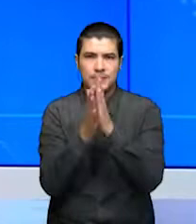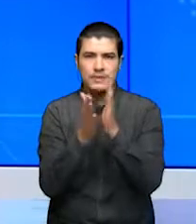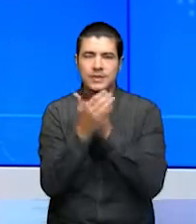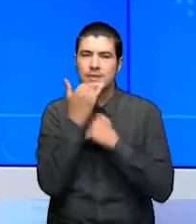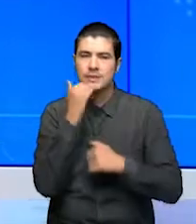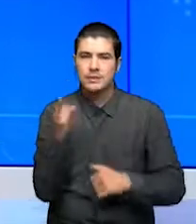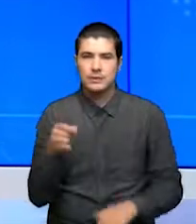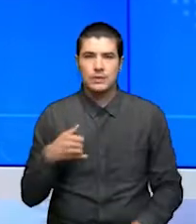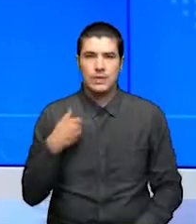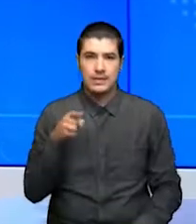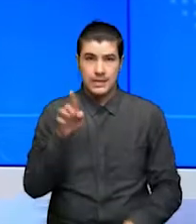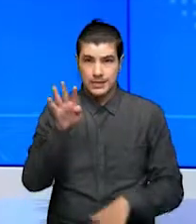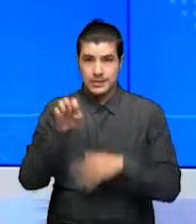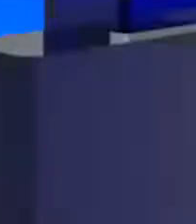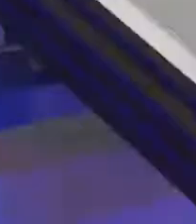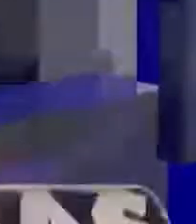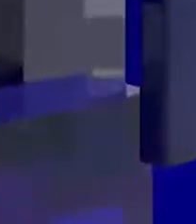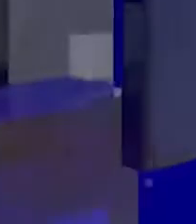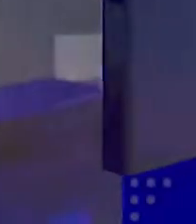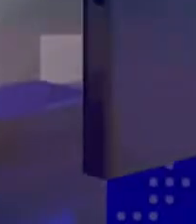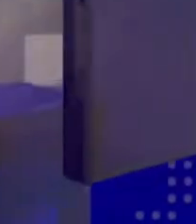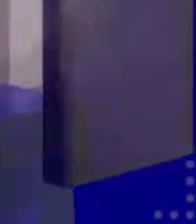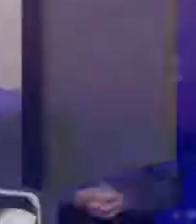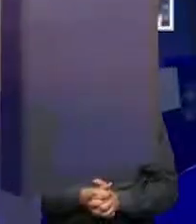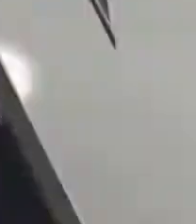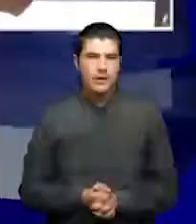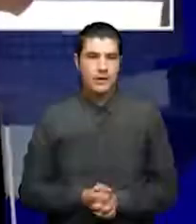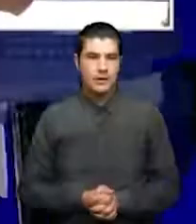información richard muy buenas tardes y adelante